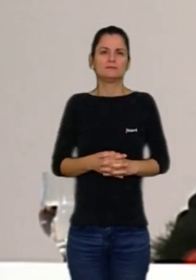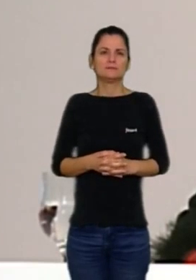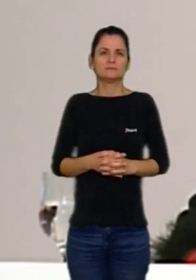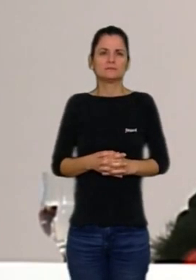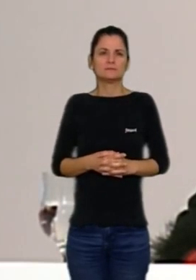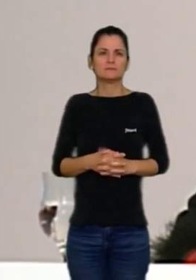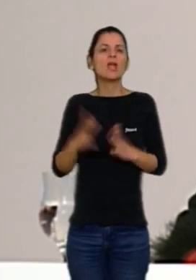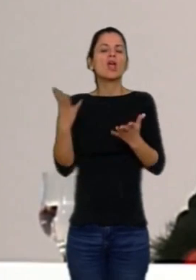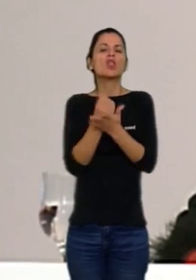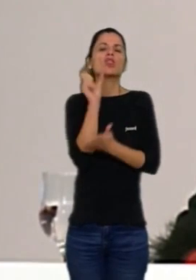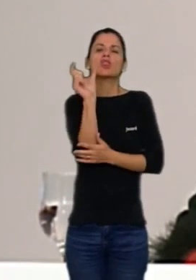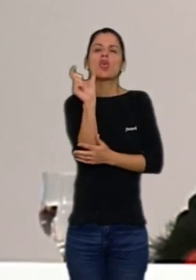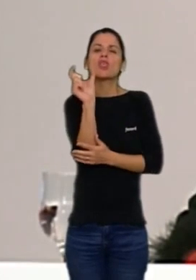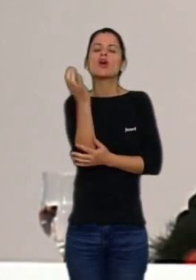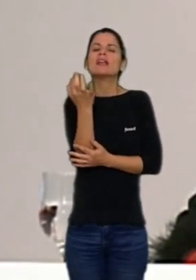Defina todo.